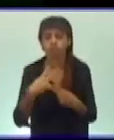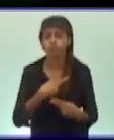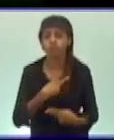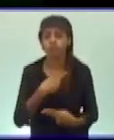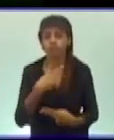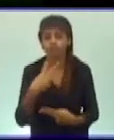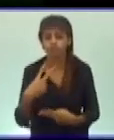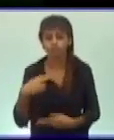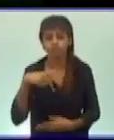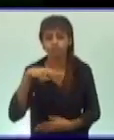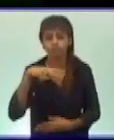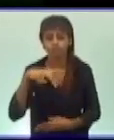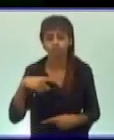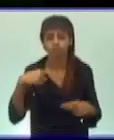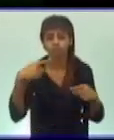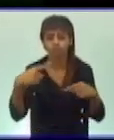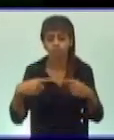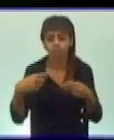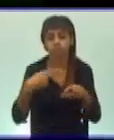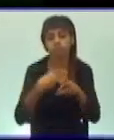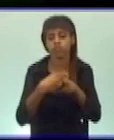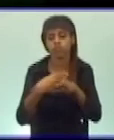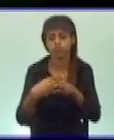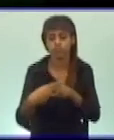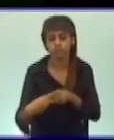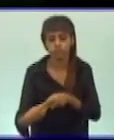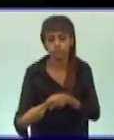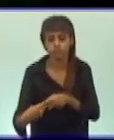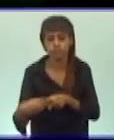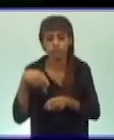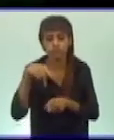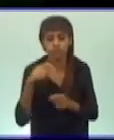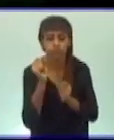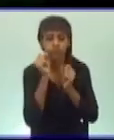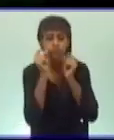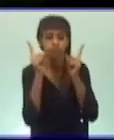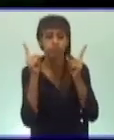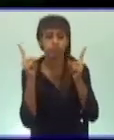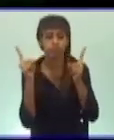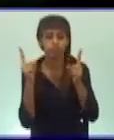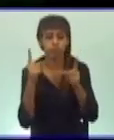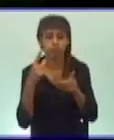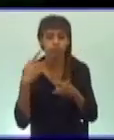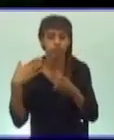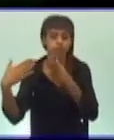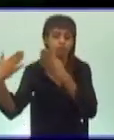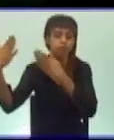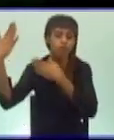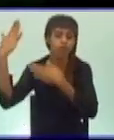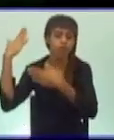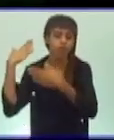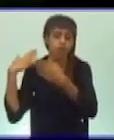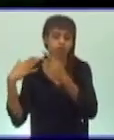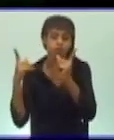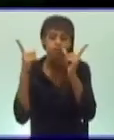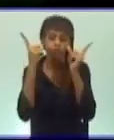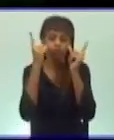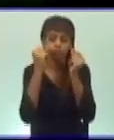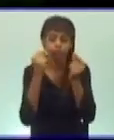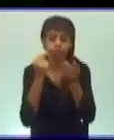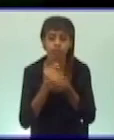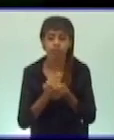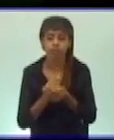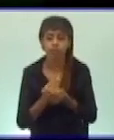hacen andar las ruedas de la historia y que ahora despiertan del largo sueño embrutecedor a que